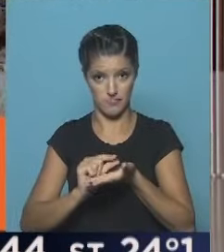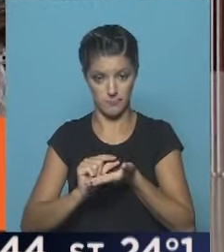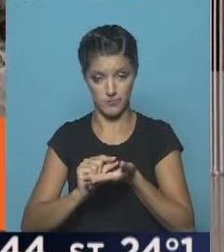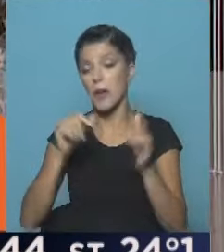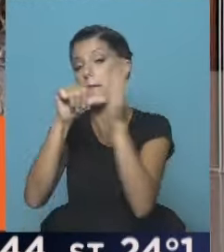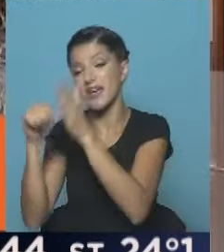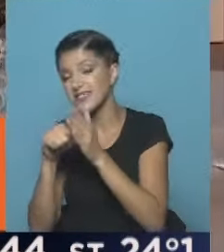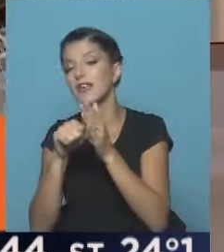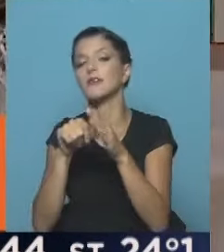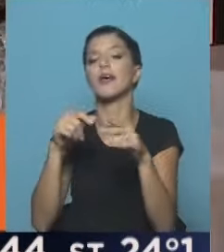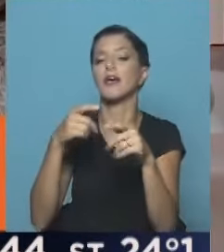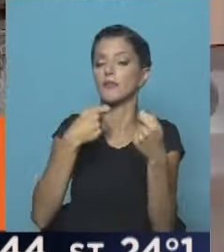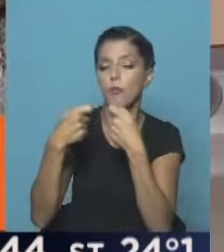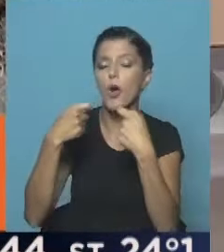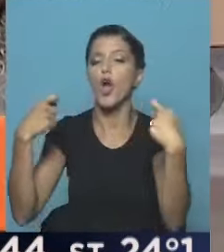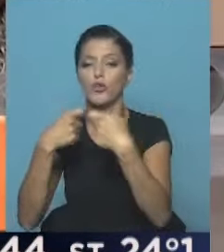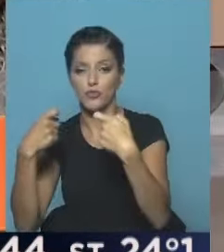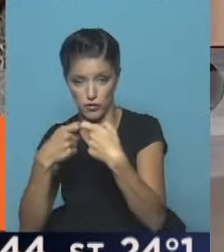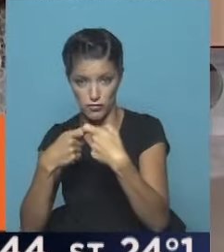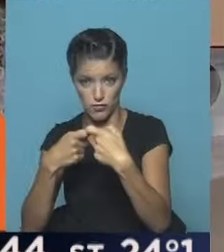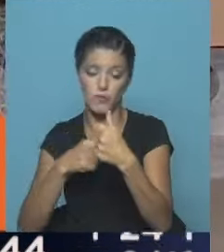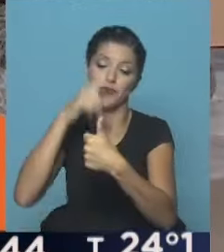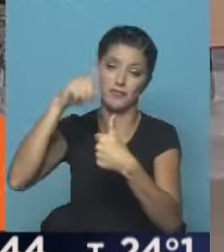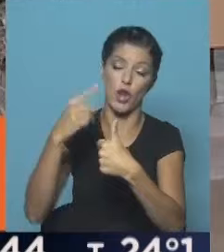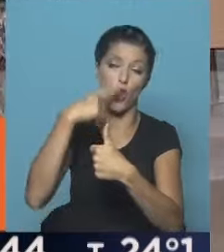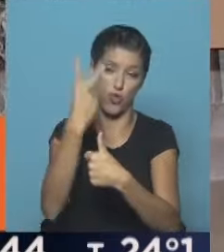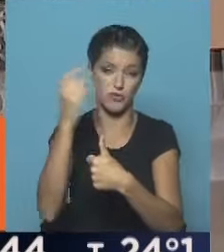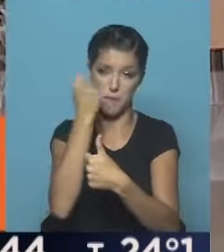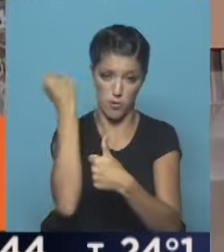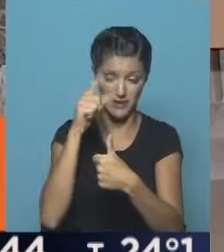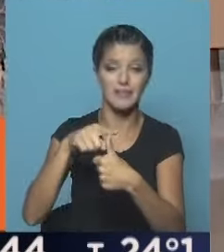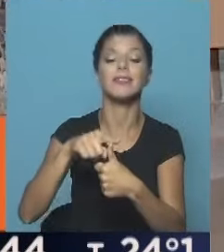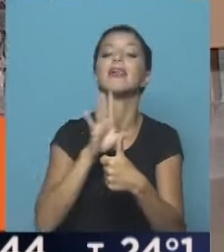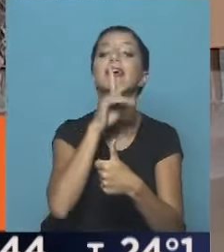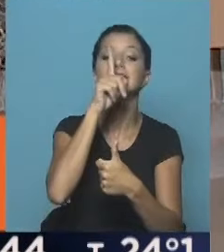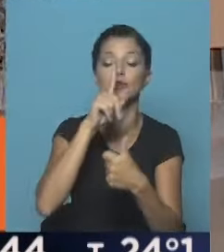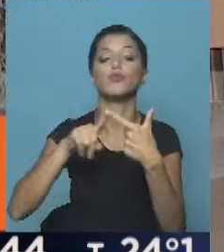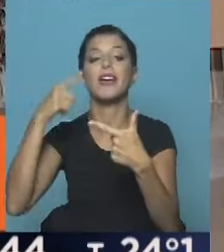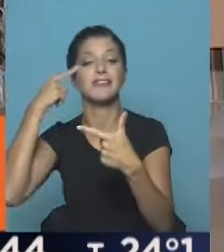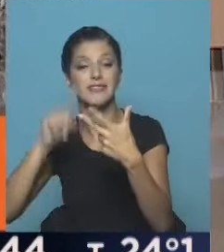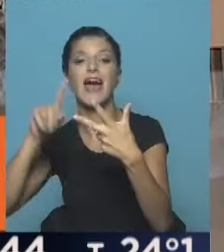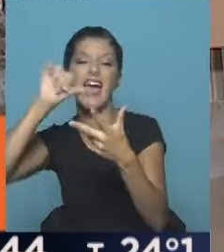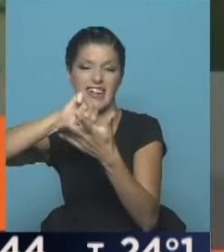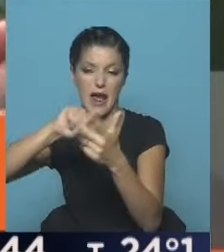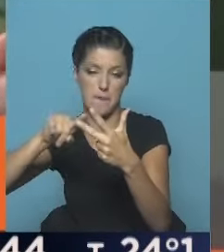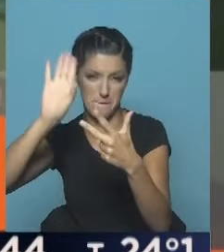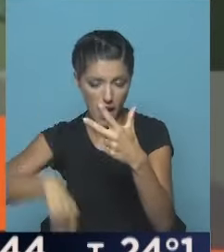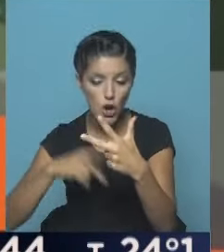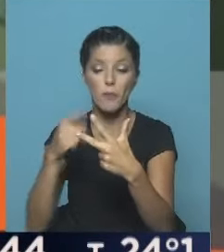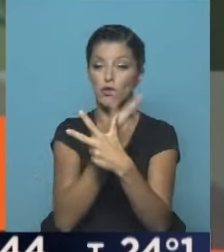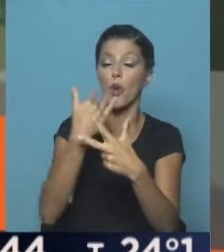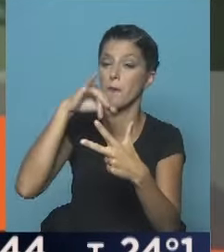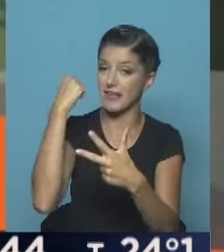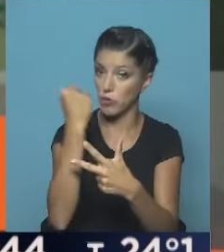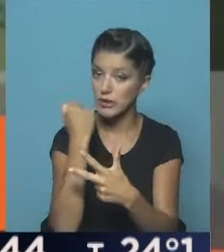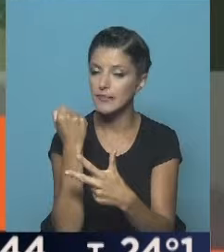socios estratégicos claramente son dos en principio, China, Rusia, Irán en menor medida, y hay un juego con toda la temática del